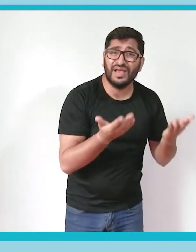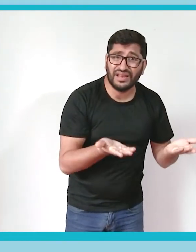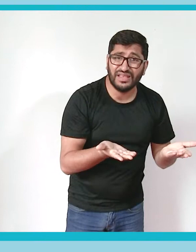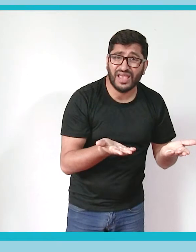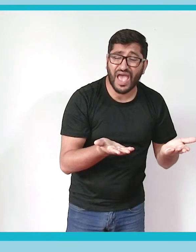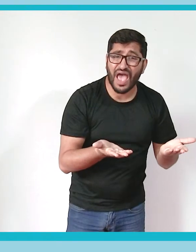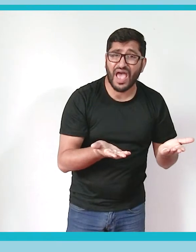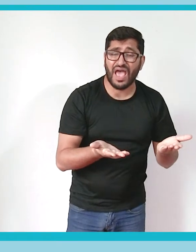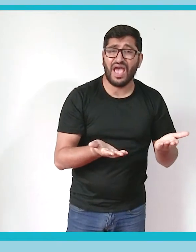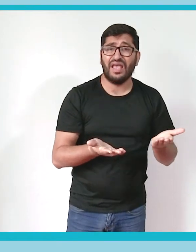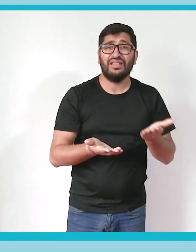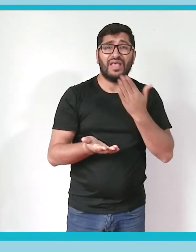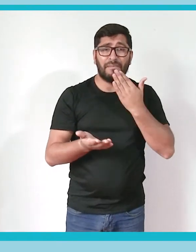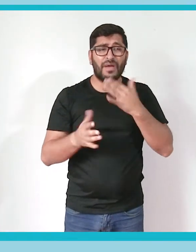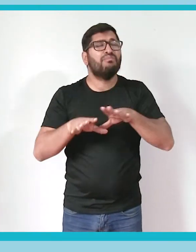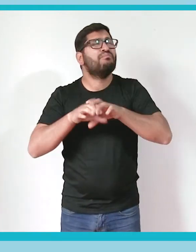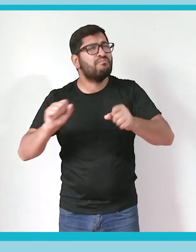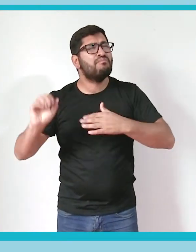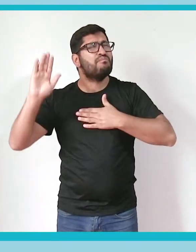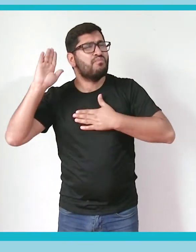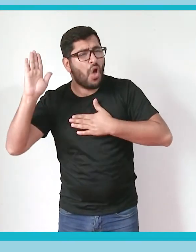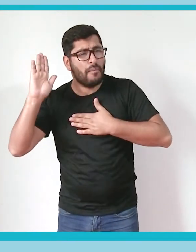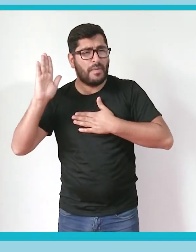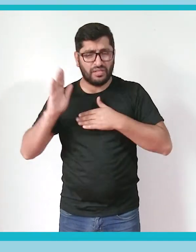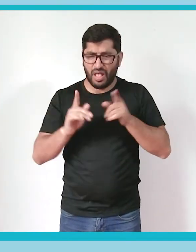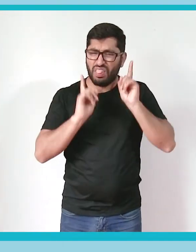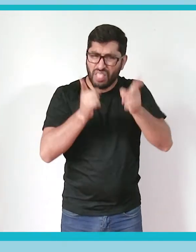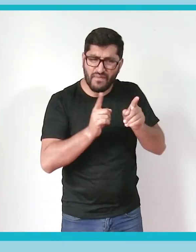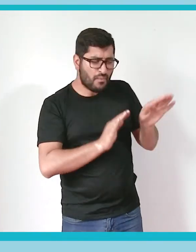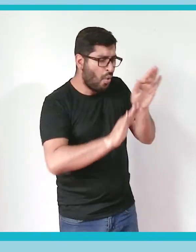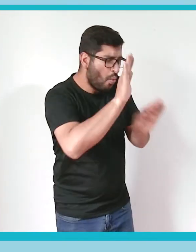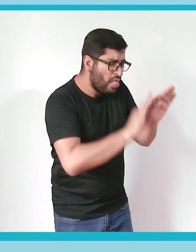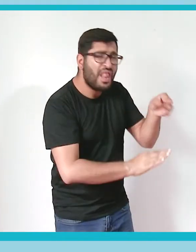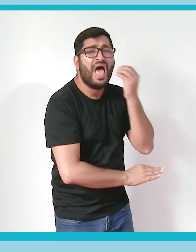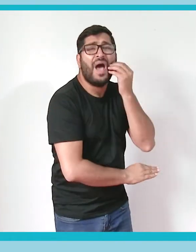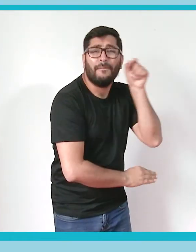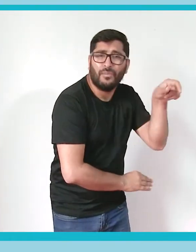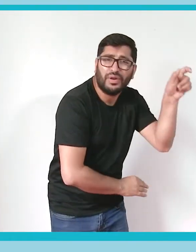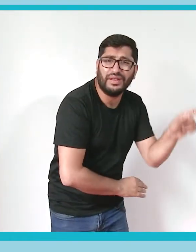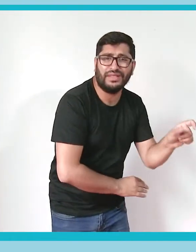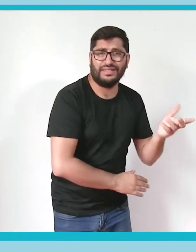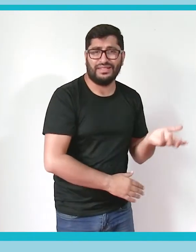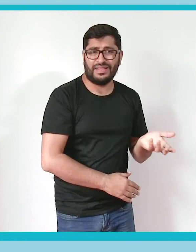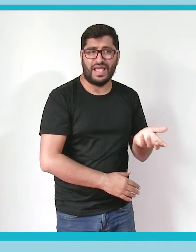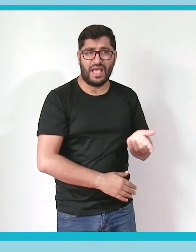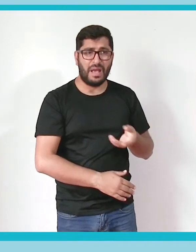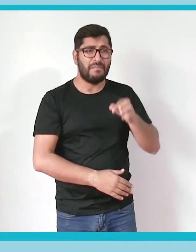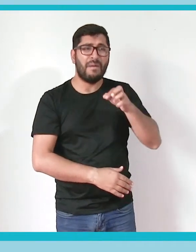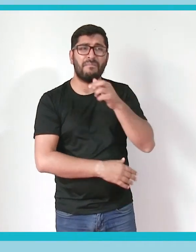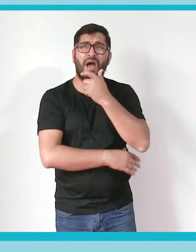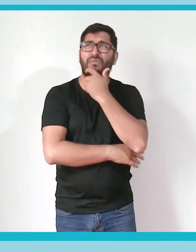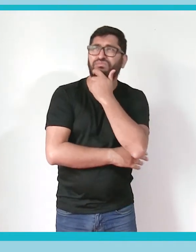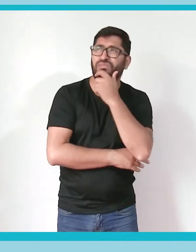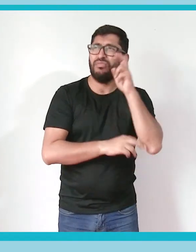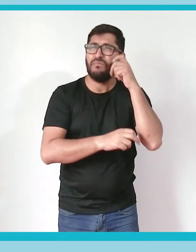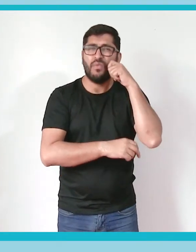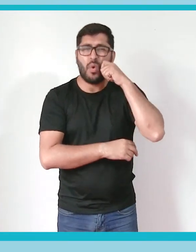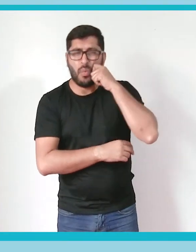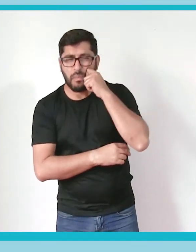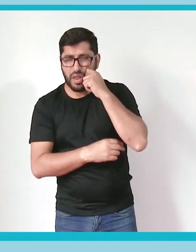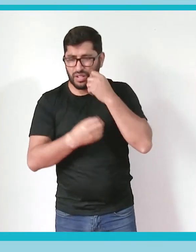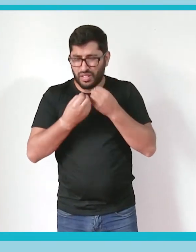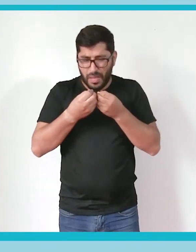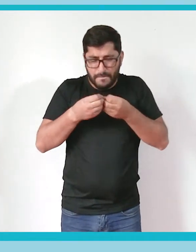abuelos, la familia está comprometida a cuidar al abuelo, a la abuela. Entonces, esa parte